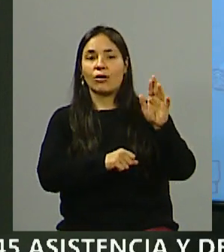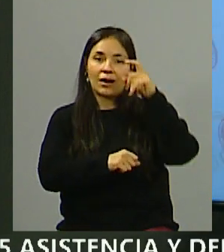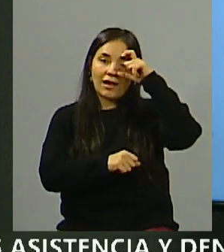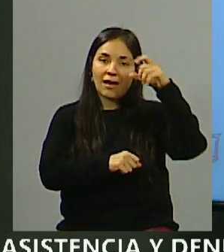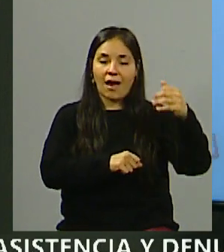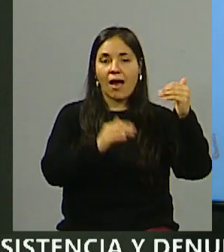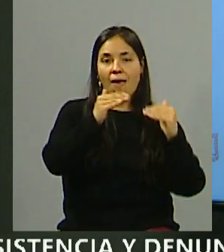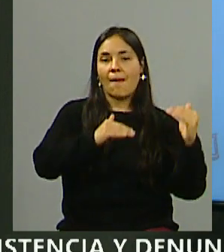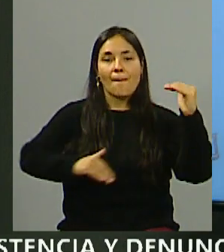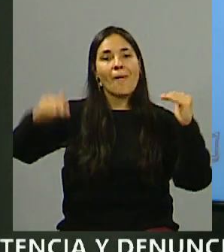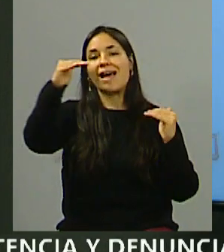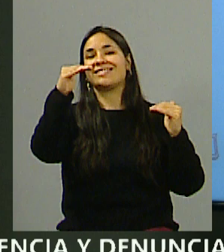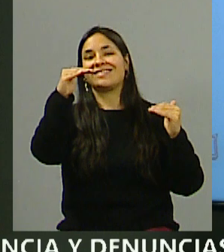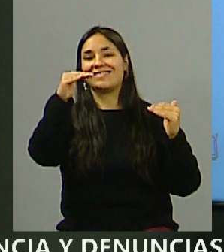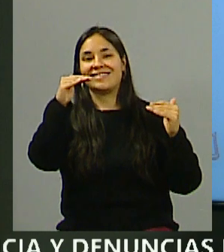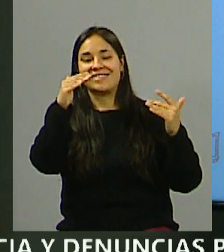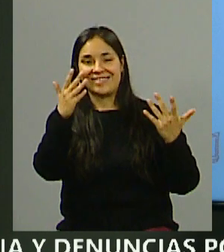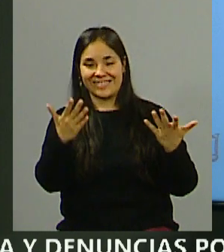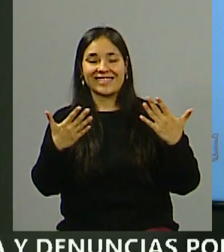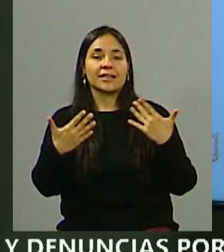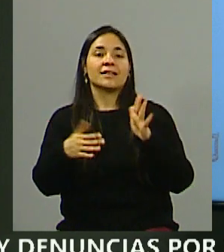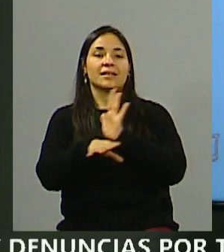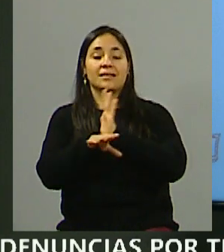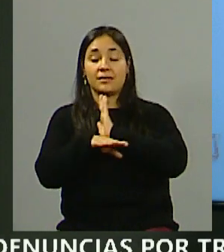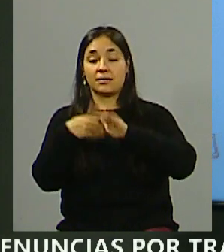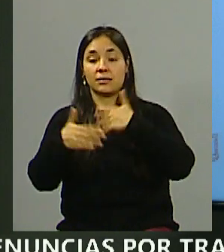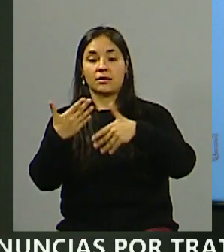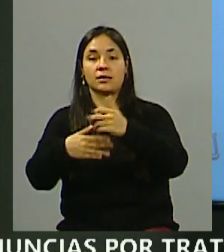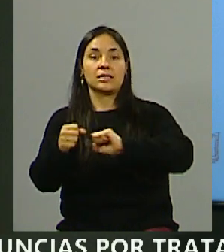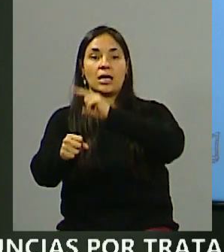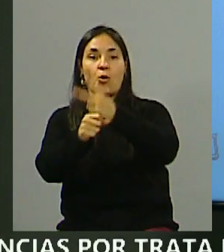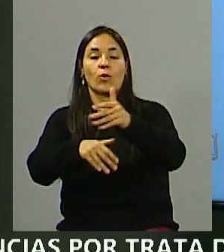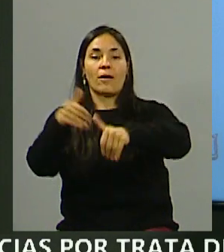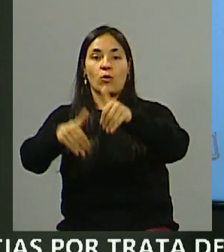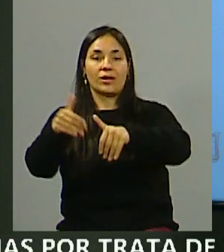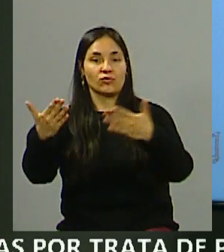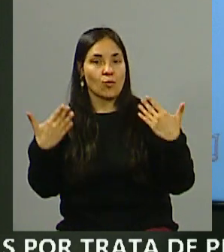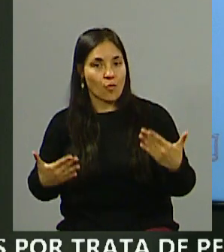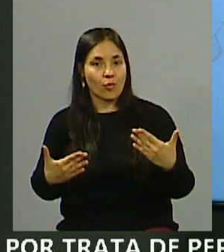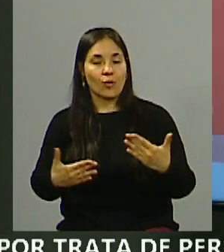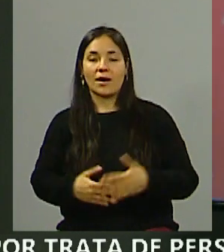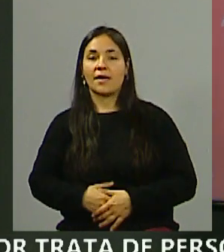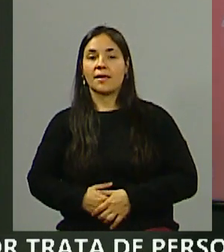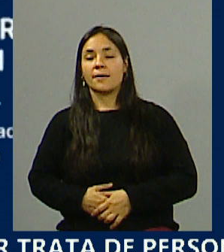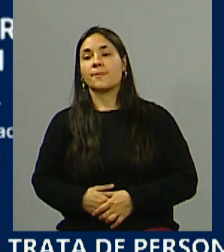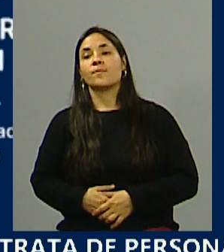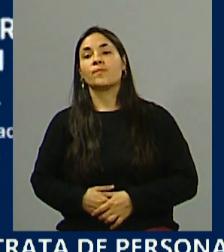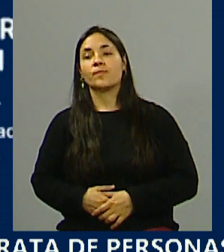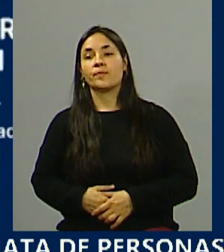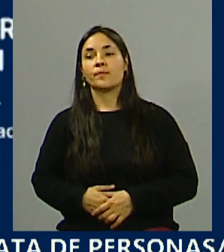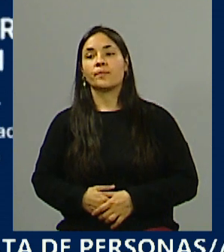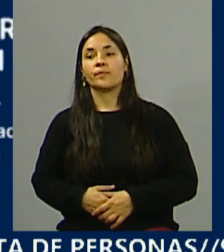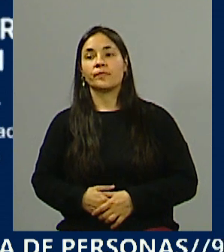generó un trend que lo termina llevando a una segunda vuelta electoral, donde además, digo, aparentemente en este